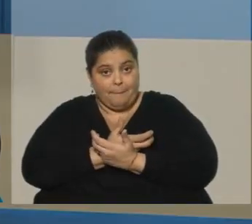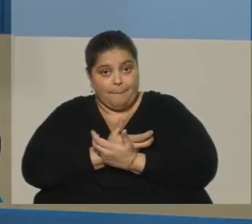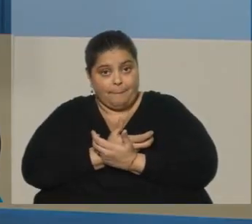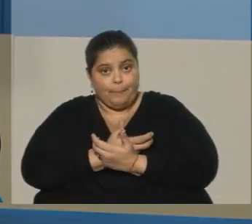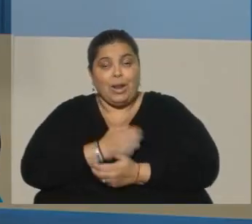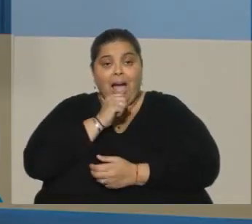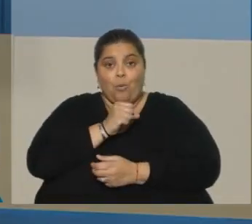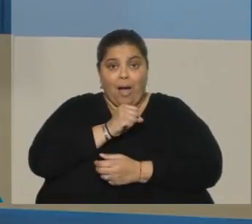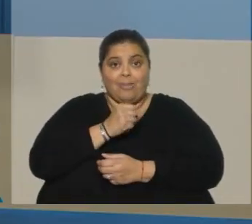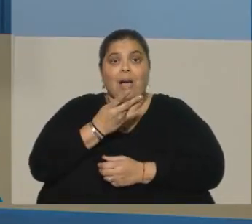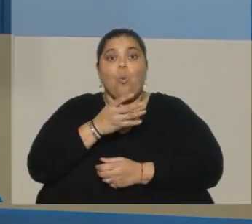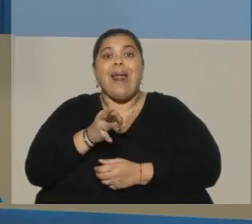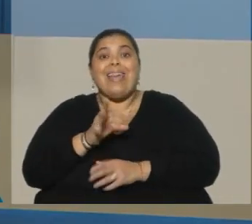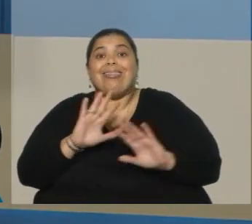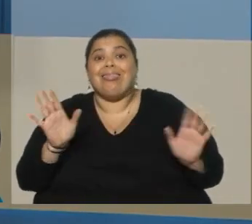aguantado ahí en 40.